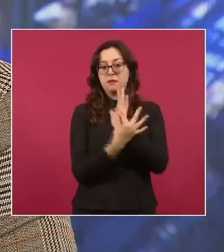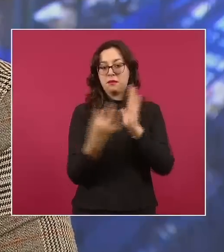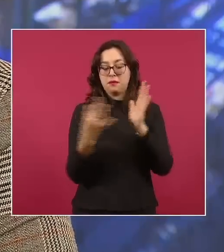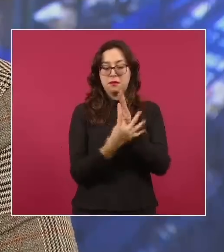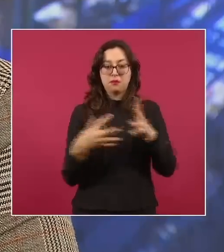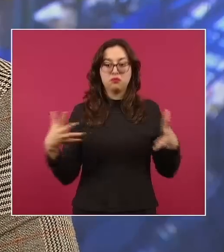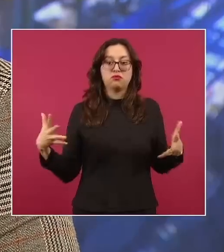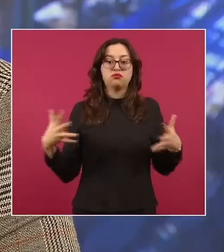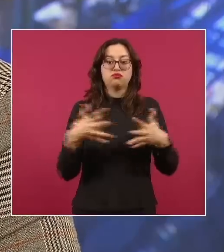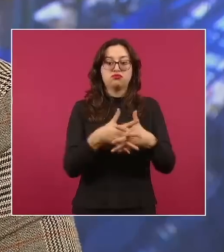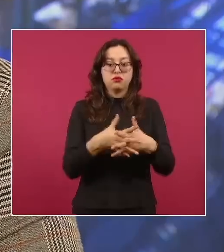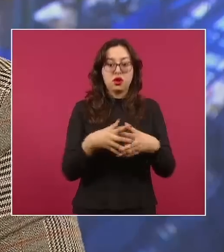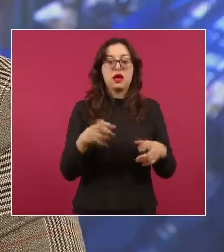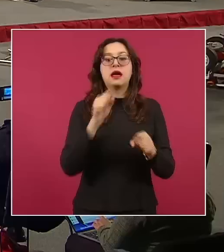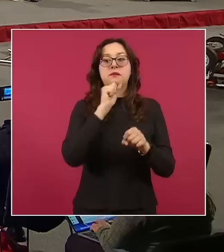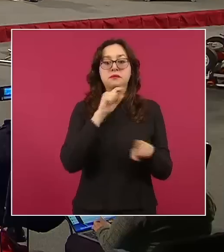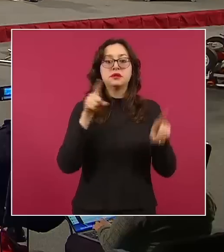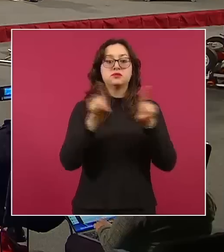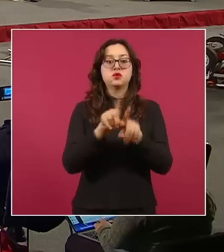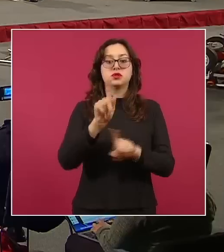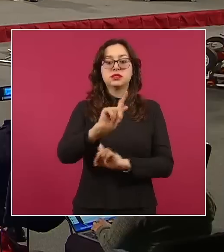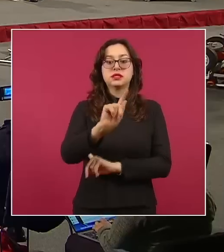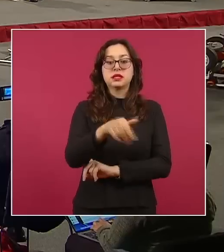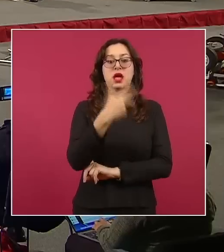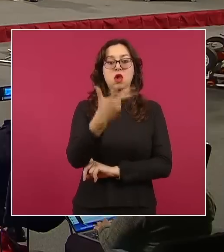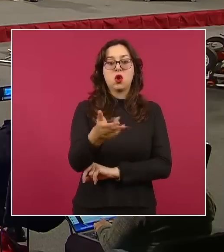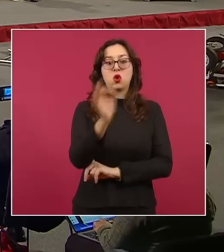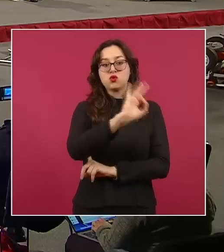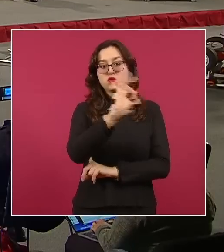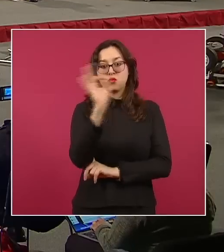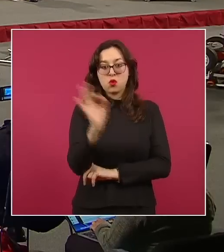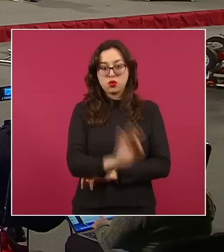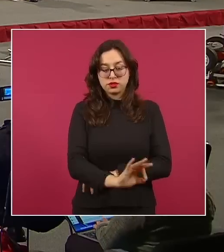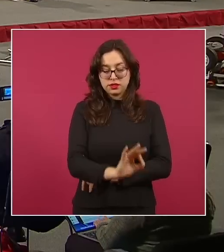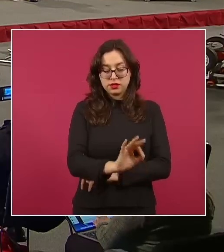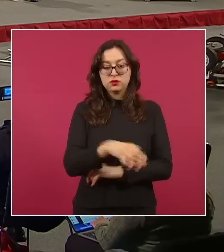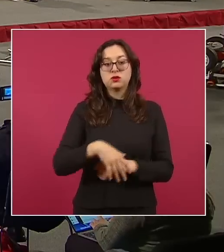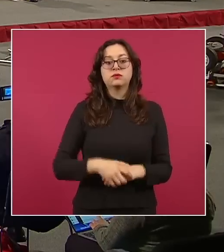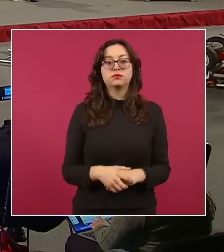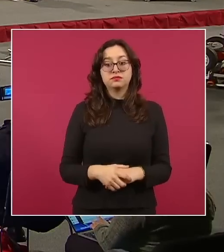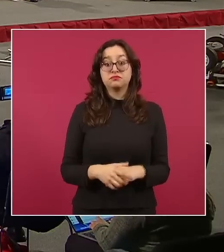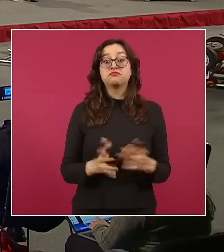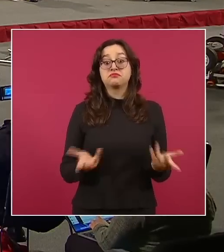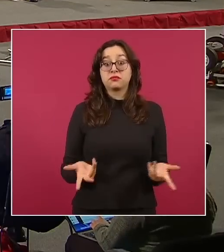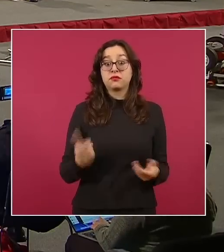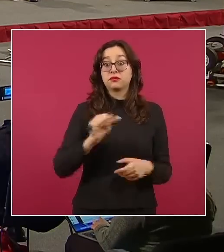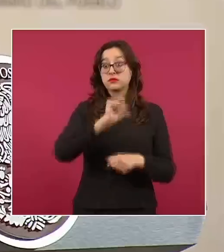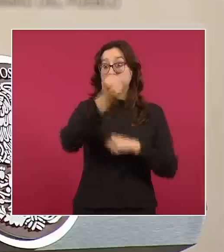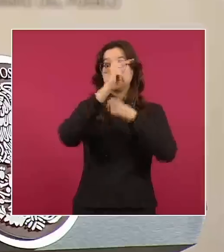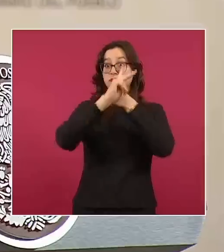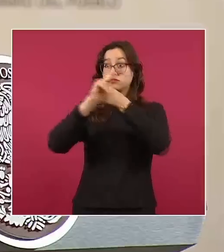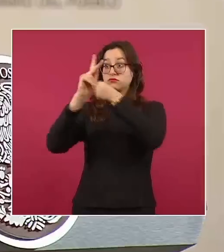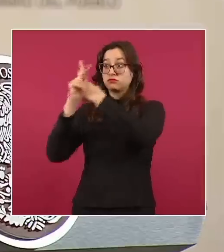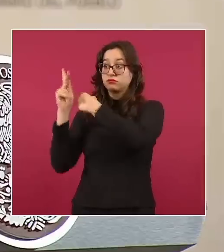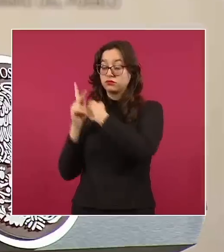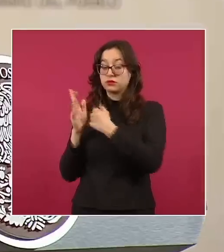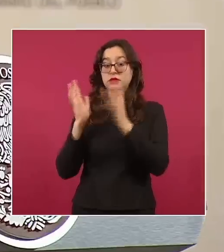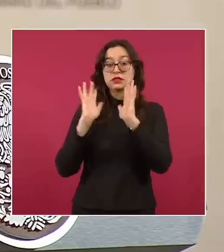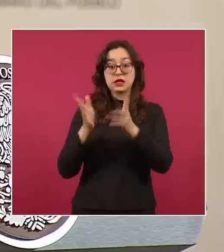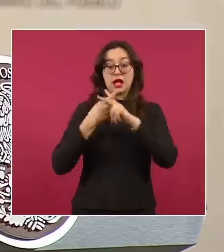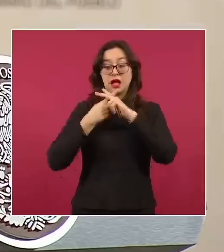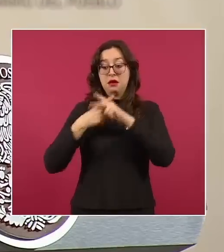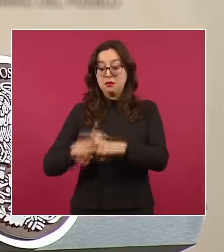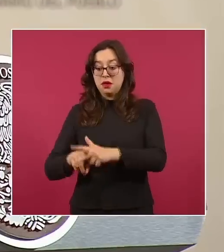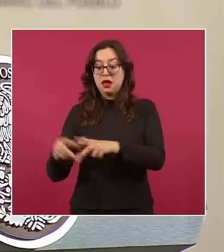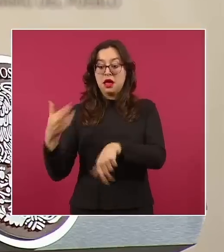en un 78%, ya se colocaron en diferentes partes del mundo y de México la fabricación de